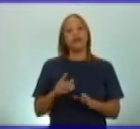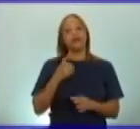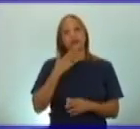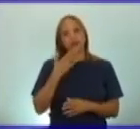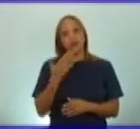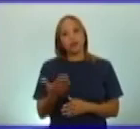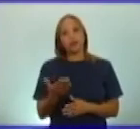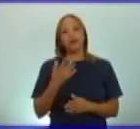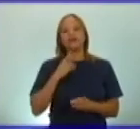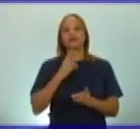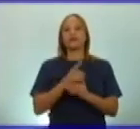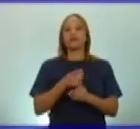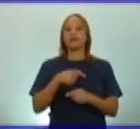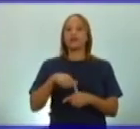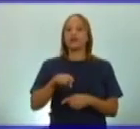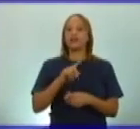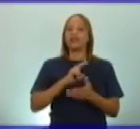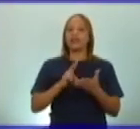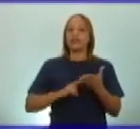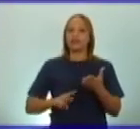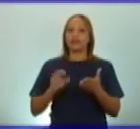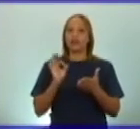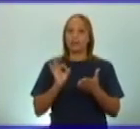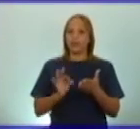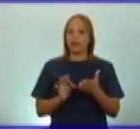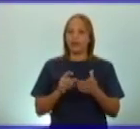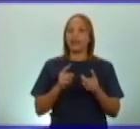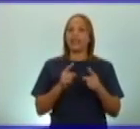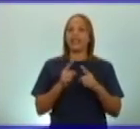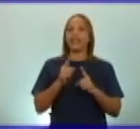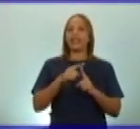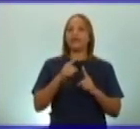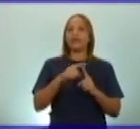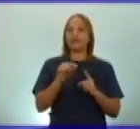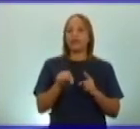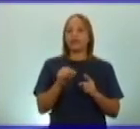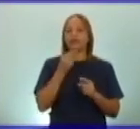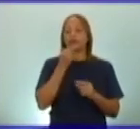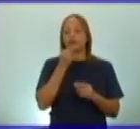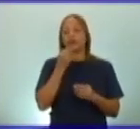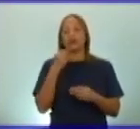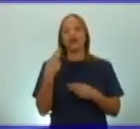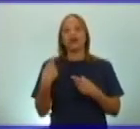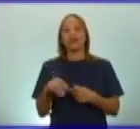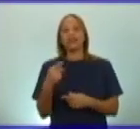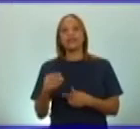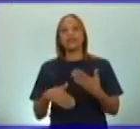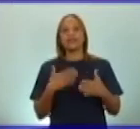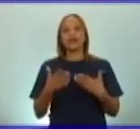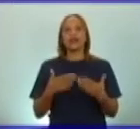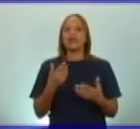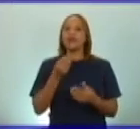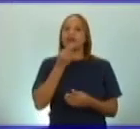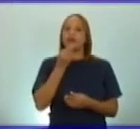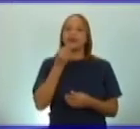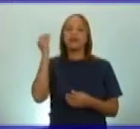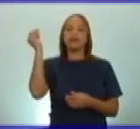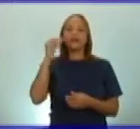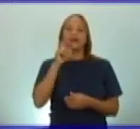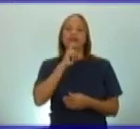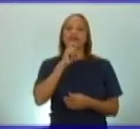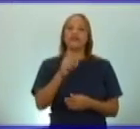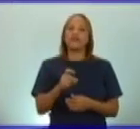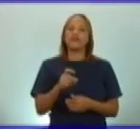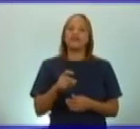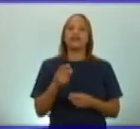este encuentro y que la lectura que usted haga del libro y las actividades que pueda resolver le vaya también un poco que adentrando en cuán difícil fue